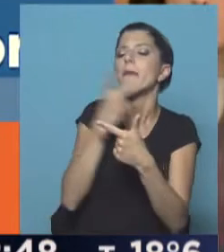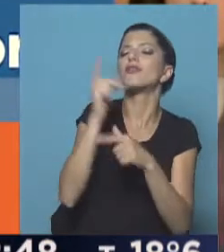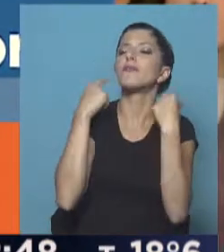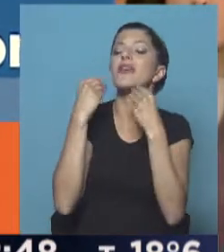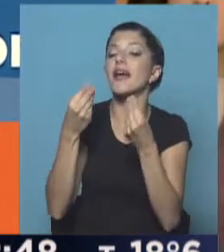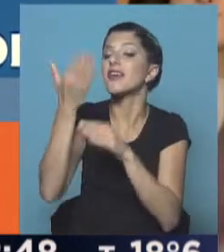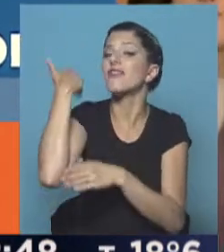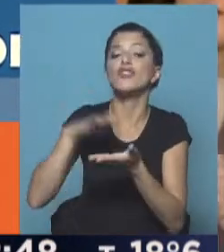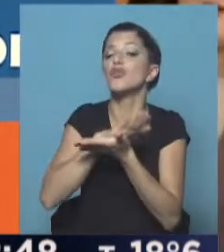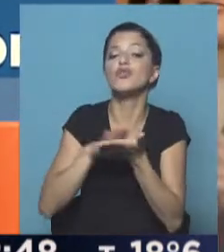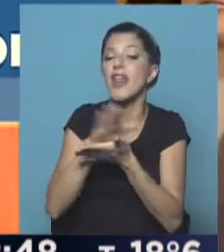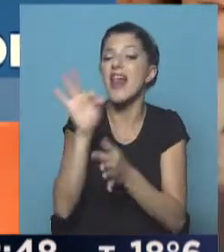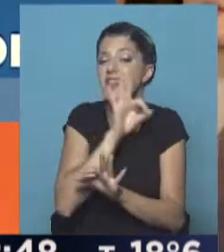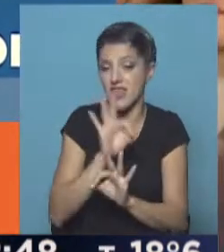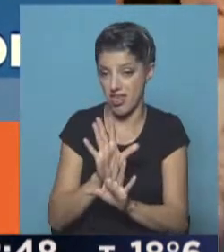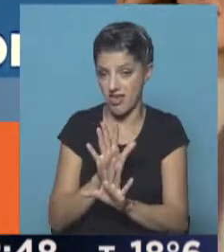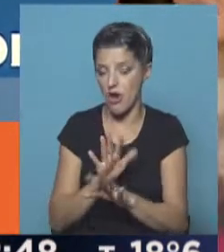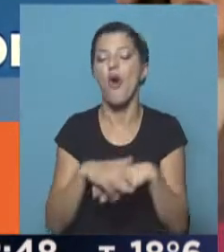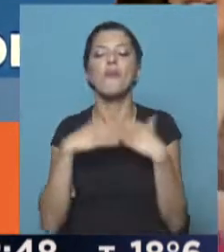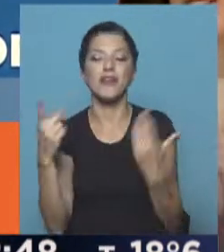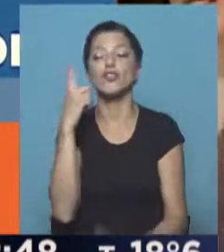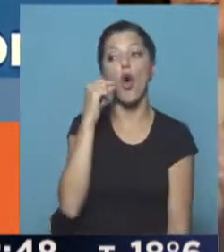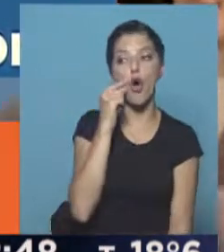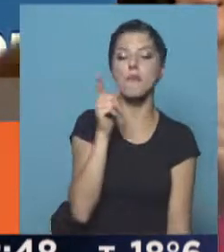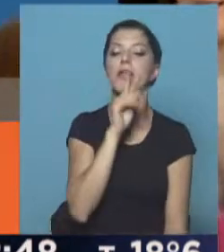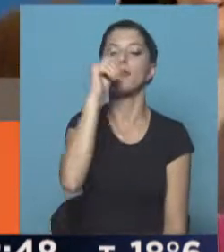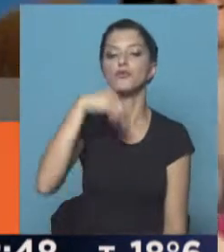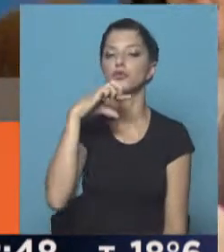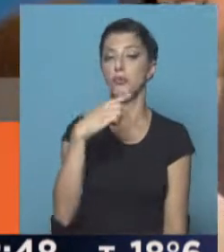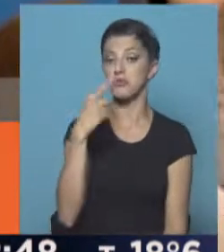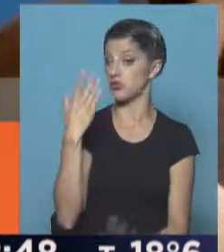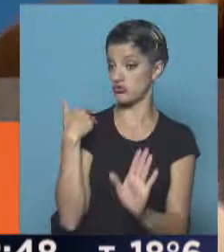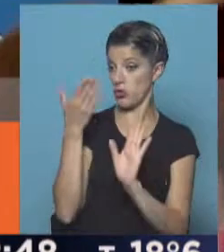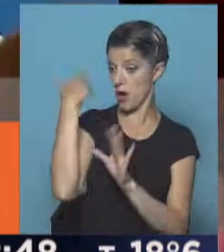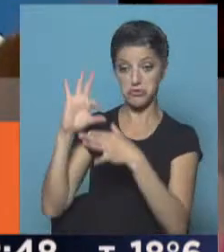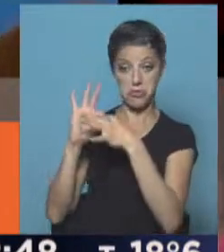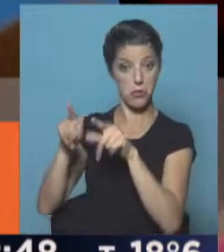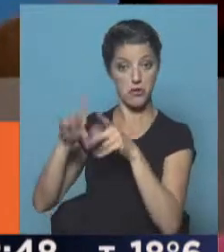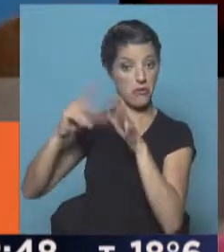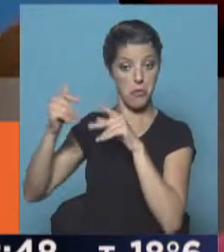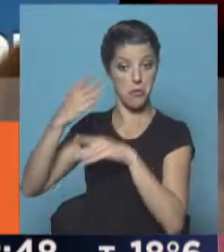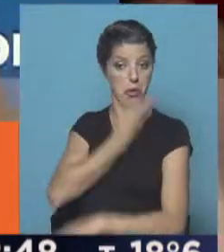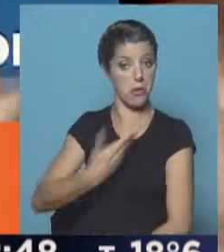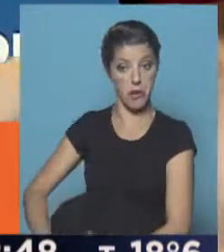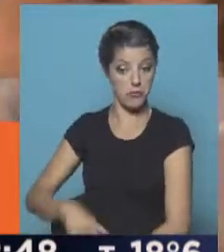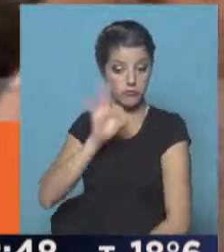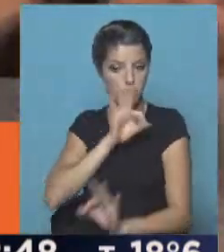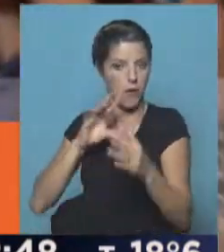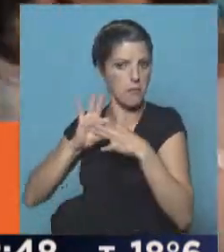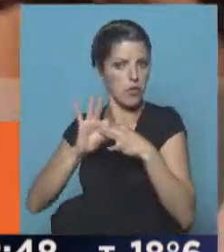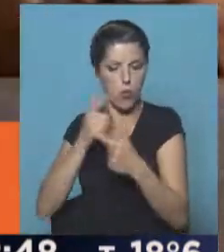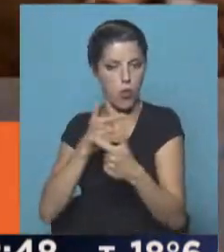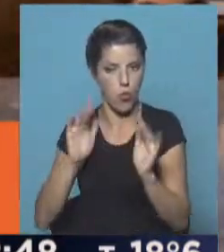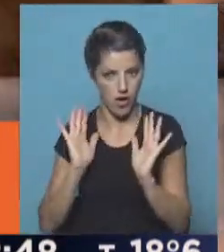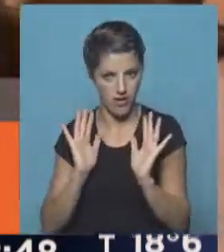pueblo estadounidense. Por eso el juego de Trump también es jugar desde afuera. Él no tuvo nada que ver con eso. Él no, en ese punto no, pareciera no pertenecer a